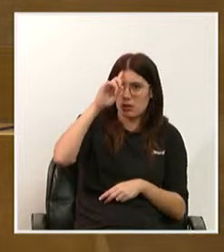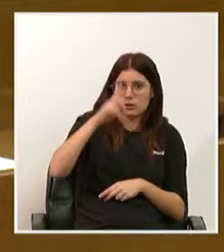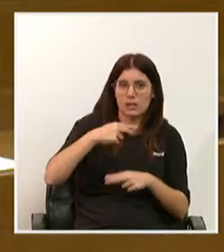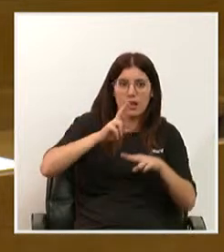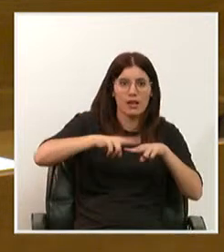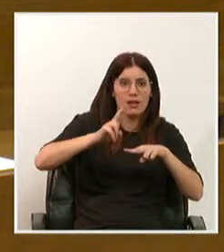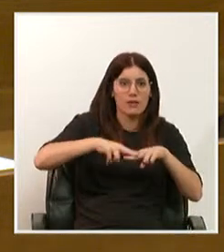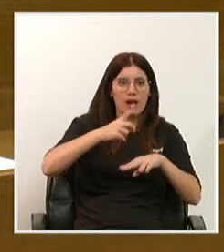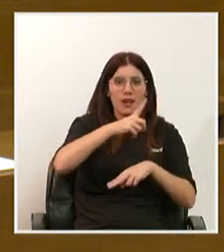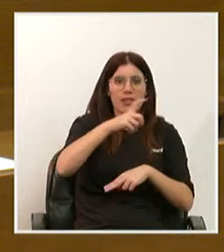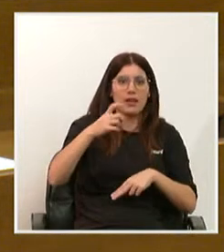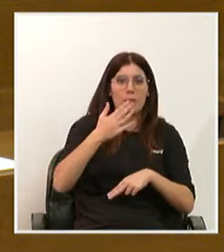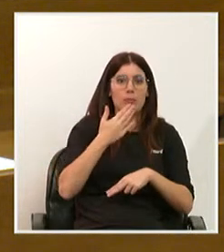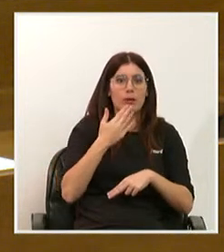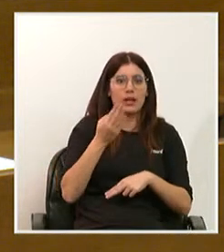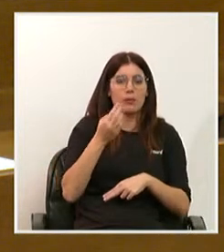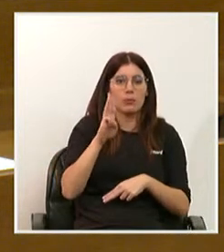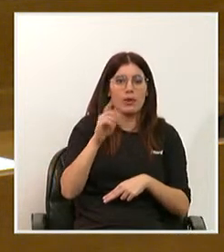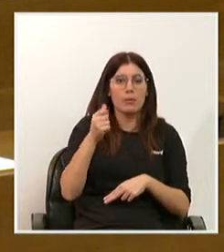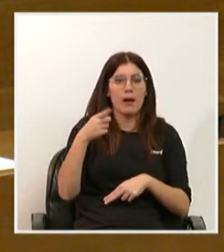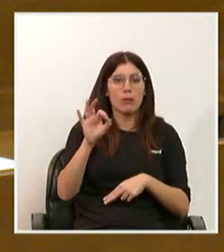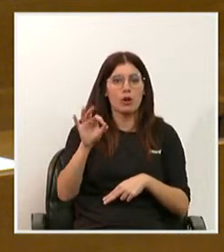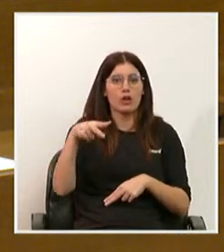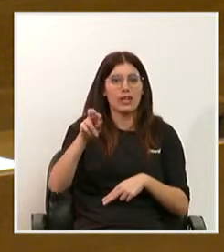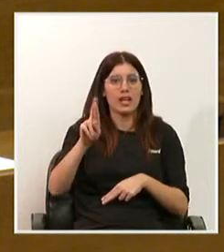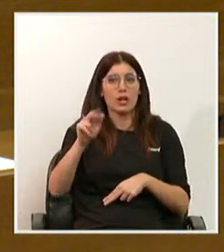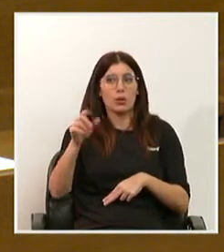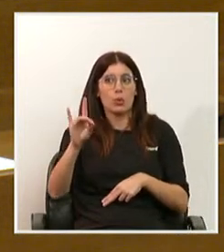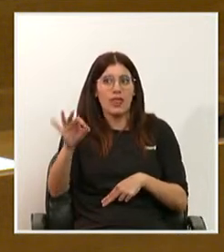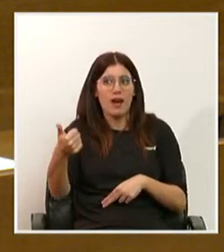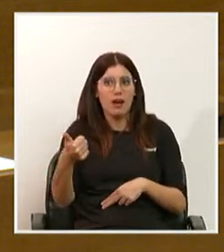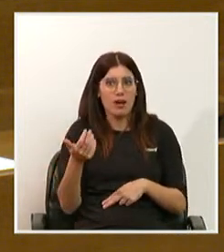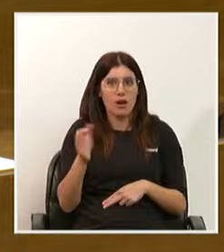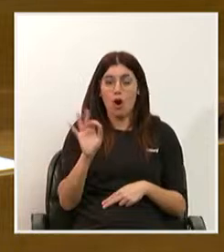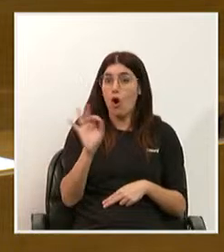exemp centen Pablo nerud en